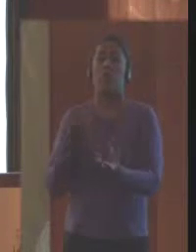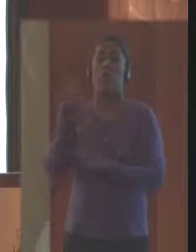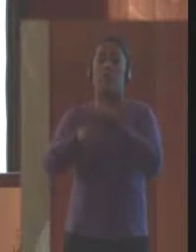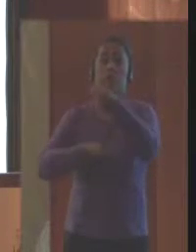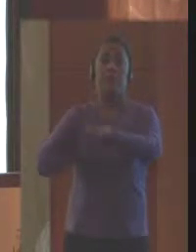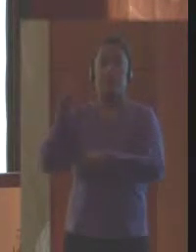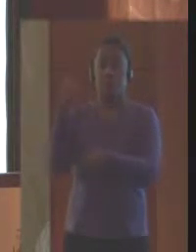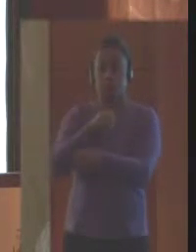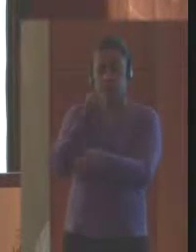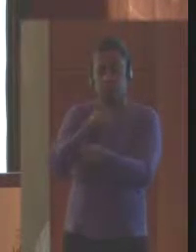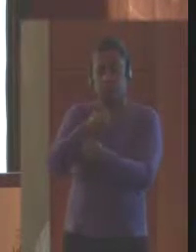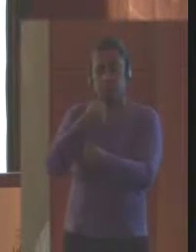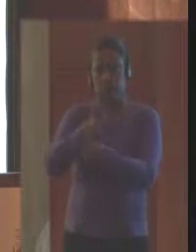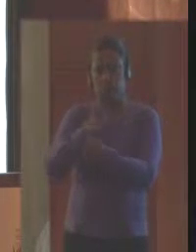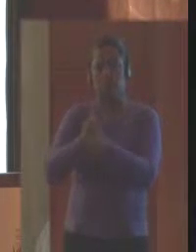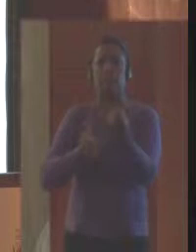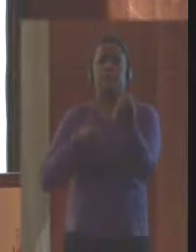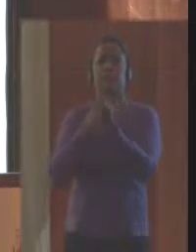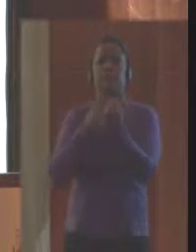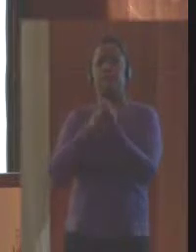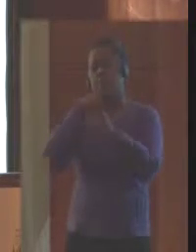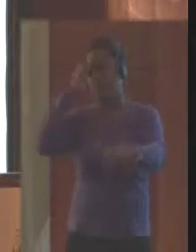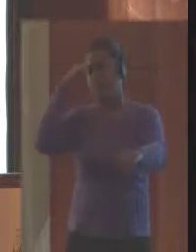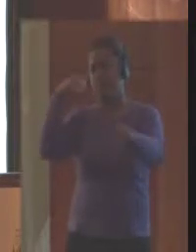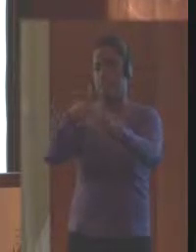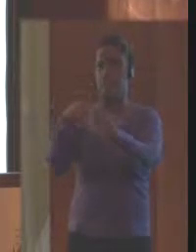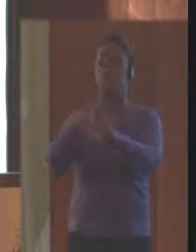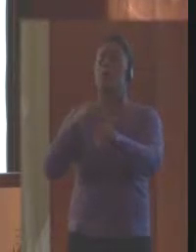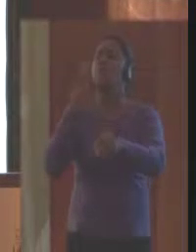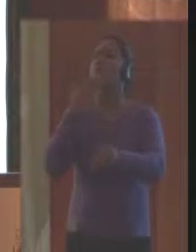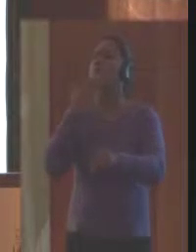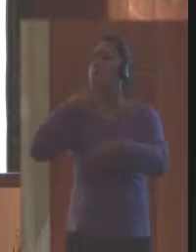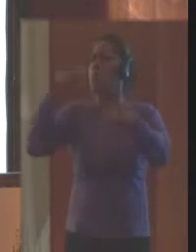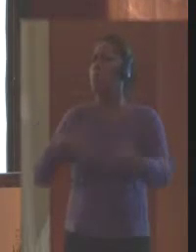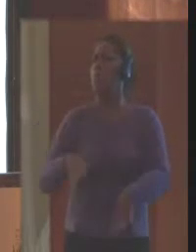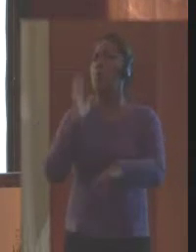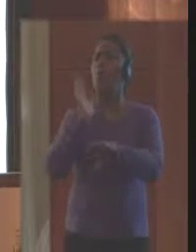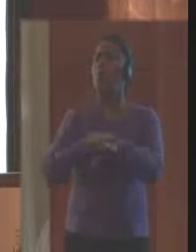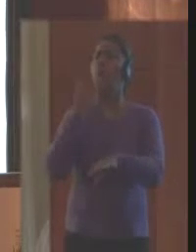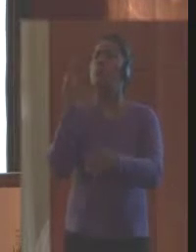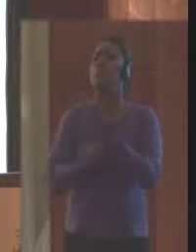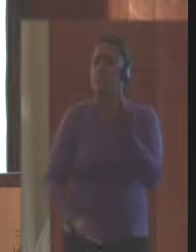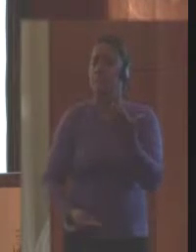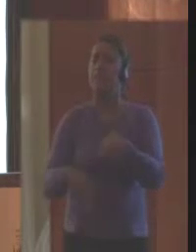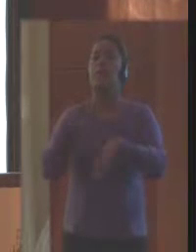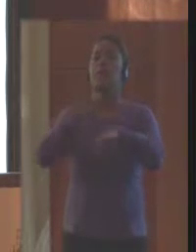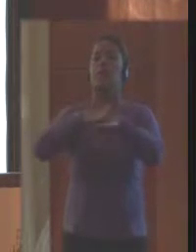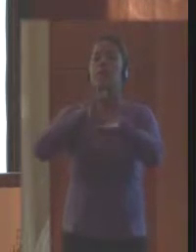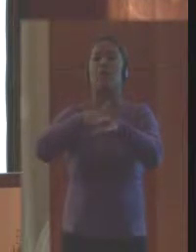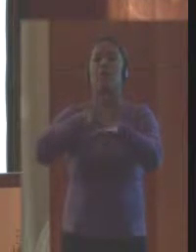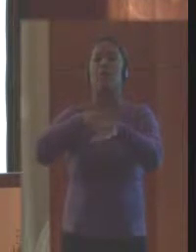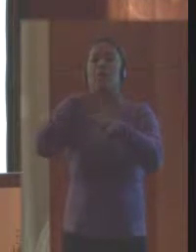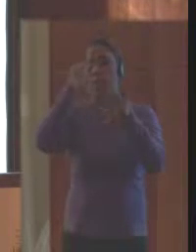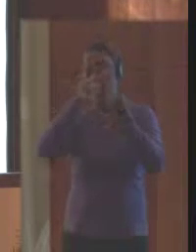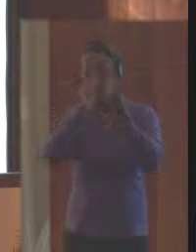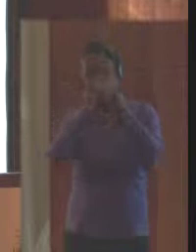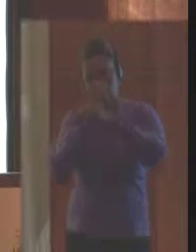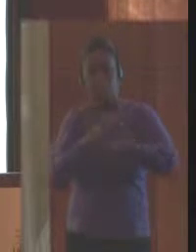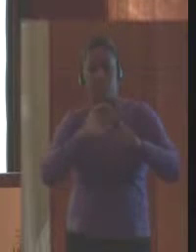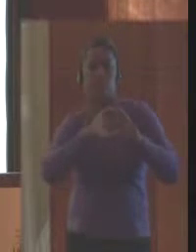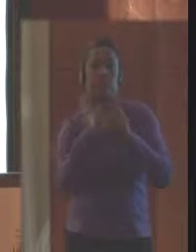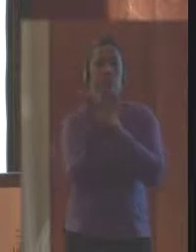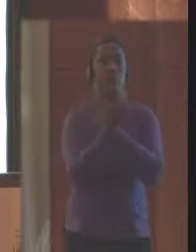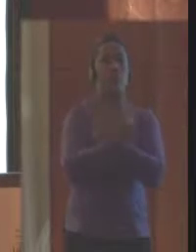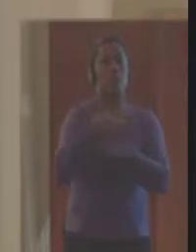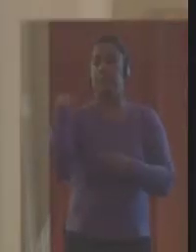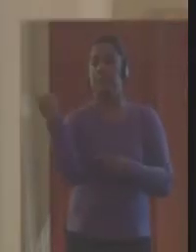obras de la ciudad tiene que hacerse en función del tema de adaptación al cambio climático y pensar